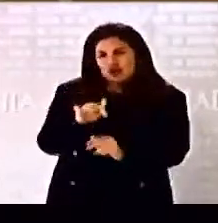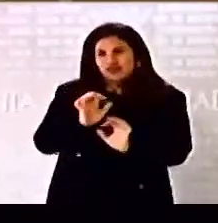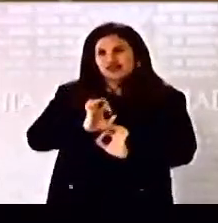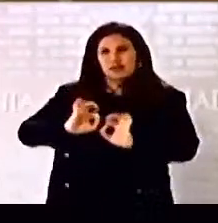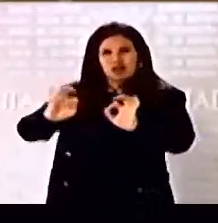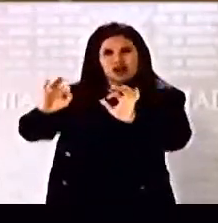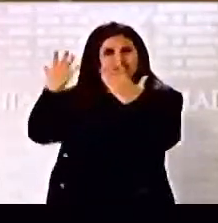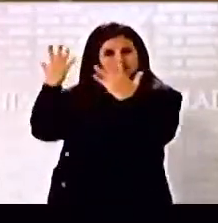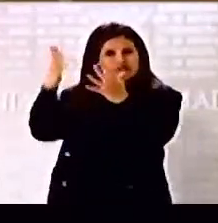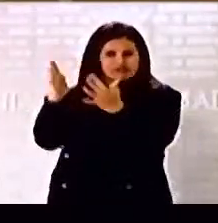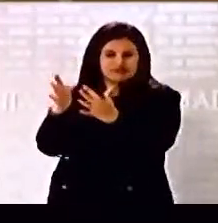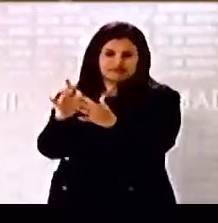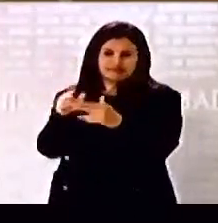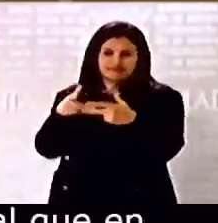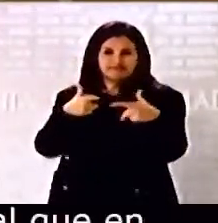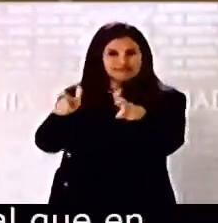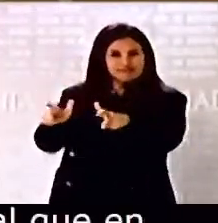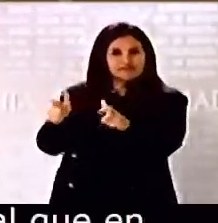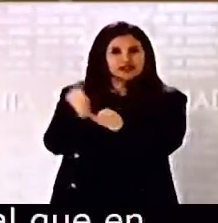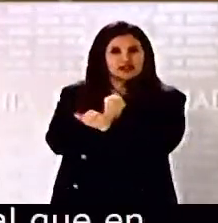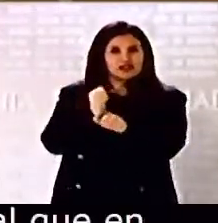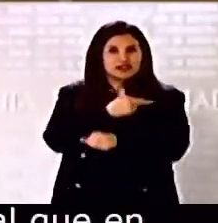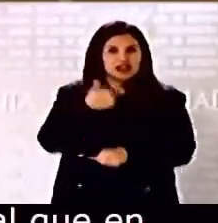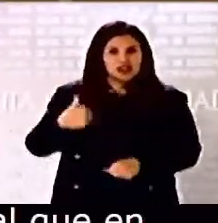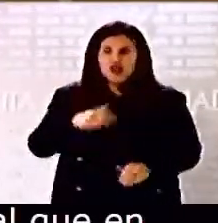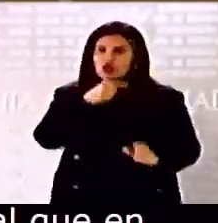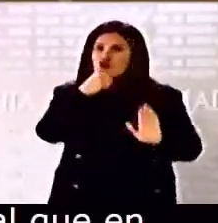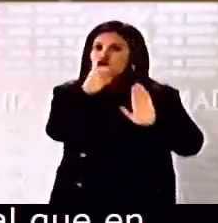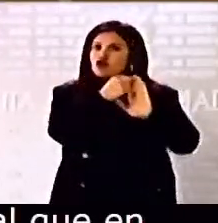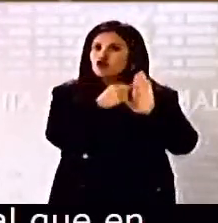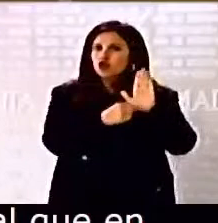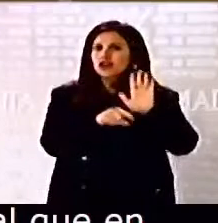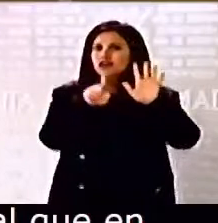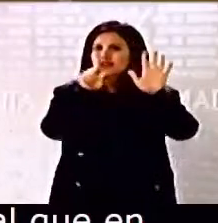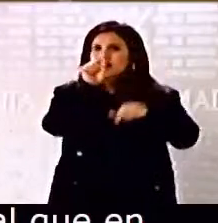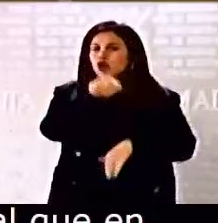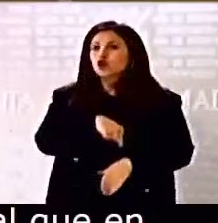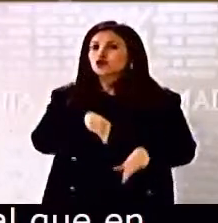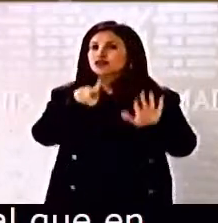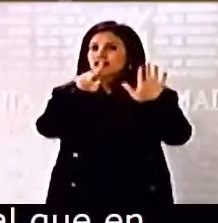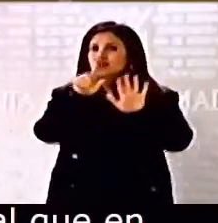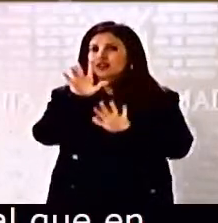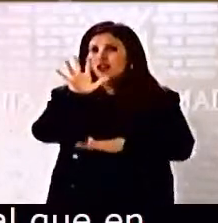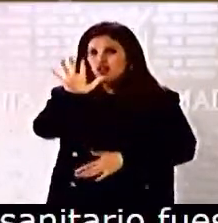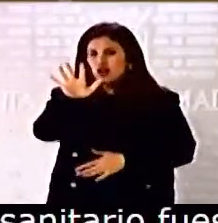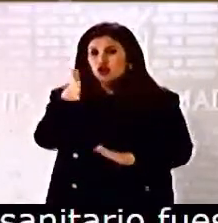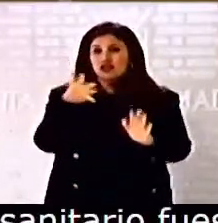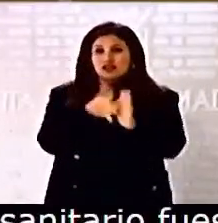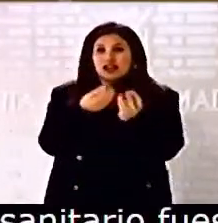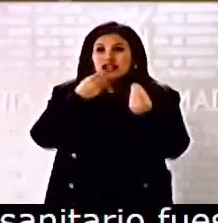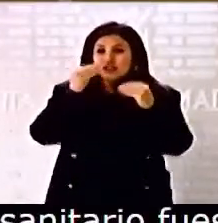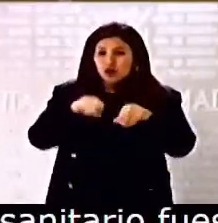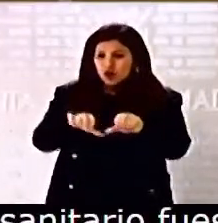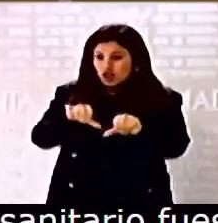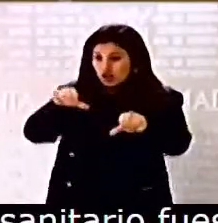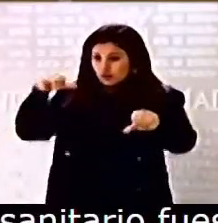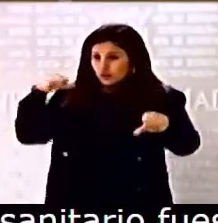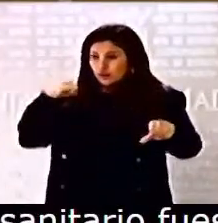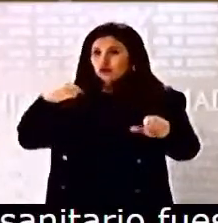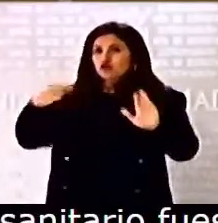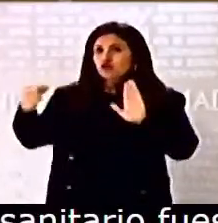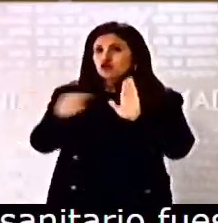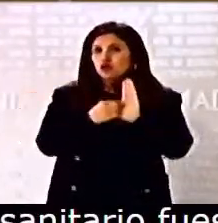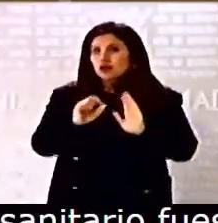barómetro sanitario fuese de un 6,65. Ya digo, la nota más alta de toda la serie histórica en el